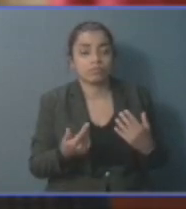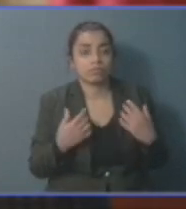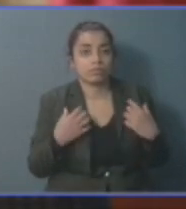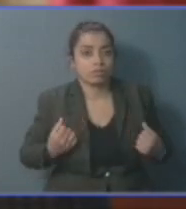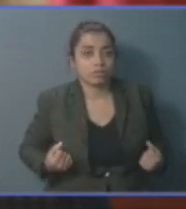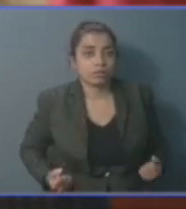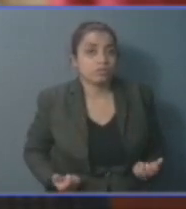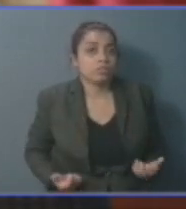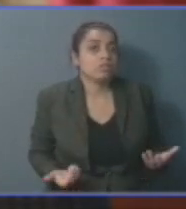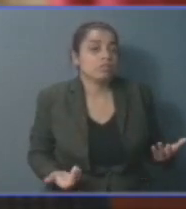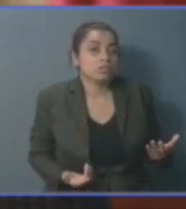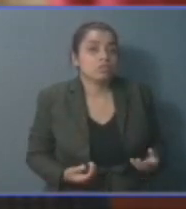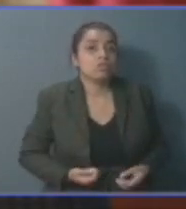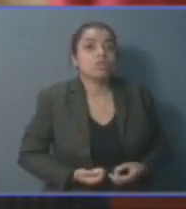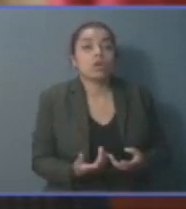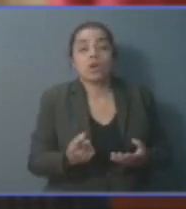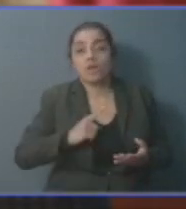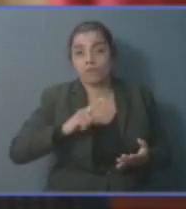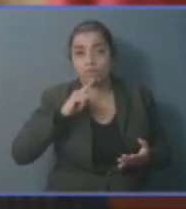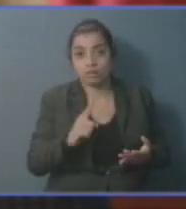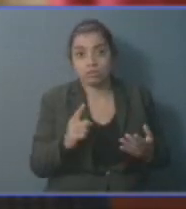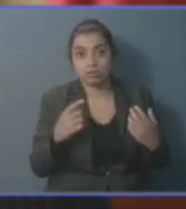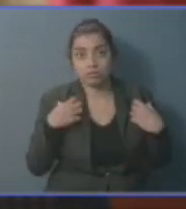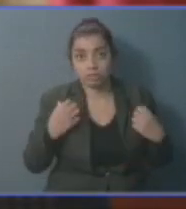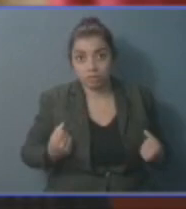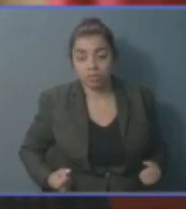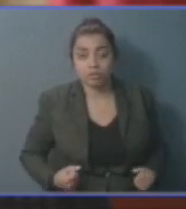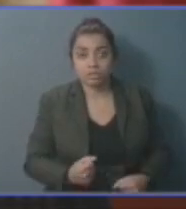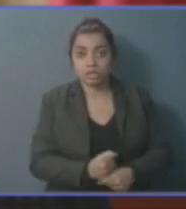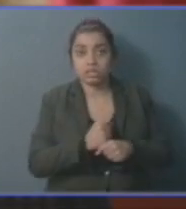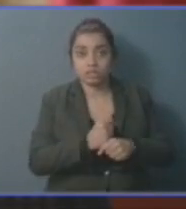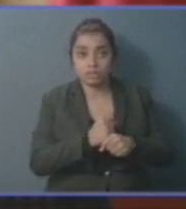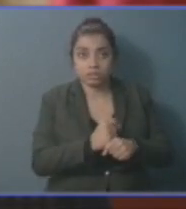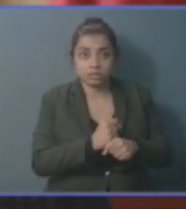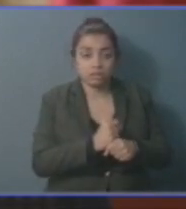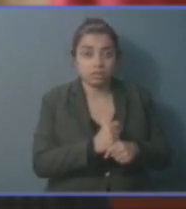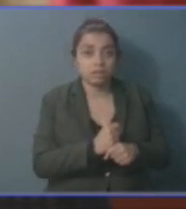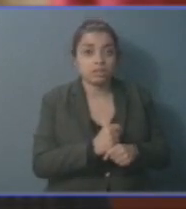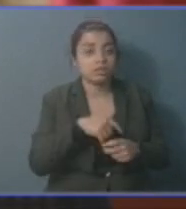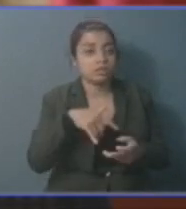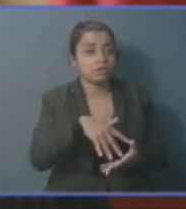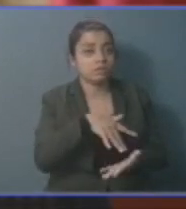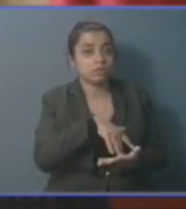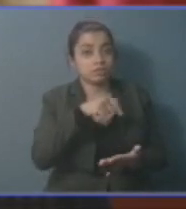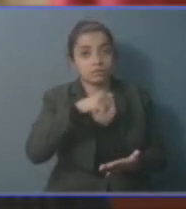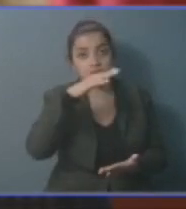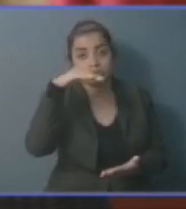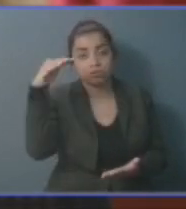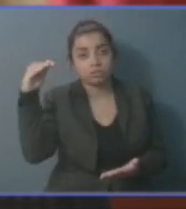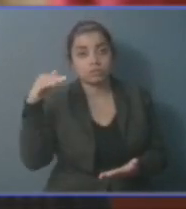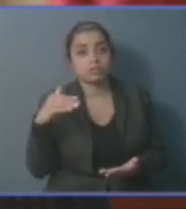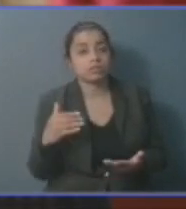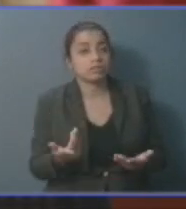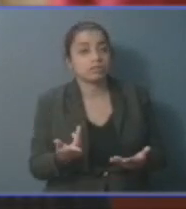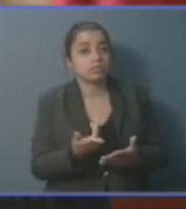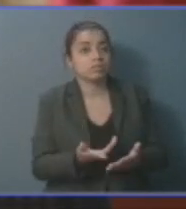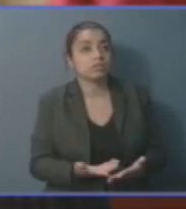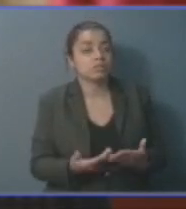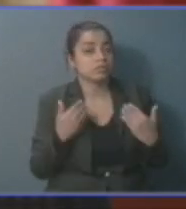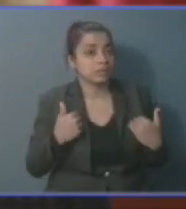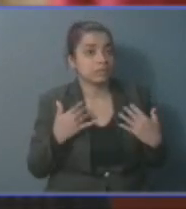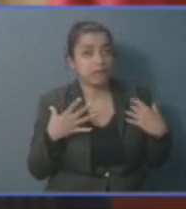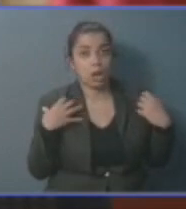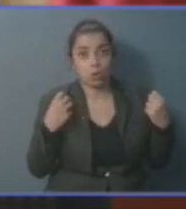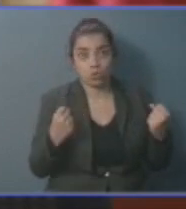Estado y afirma que es obligación del Estado asegurar a los habitantes de la República, entre otros derechos, el de la